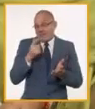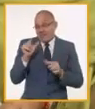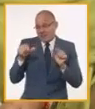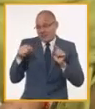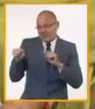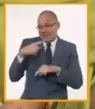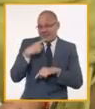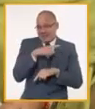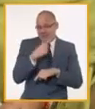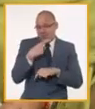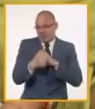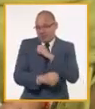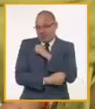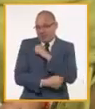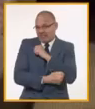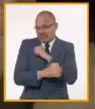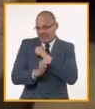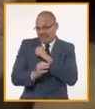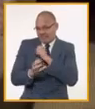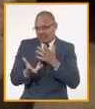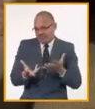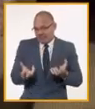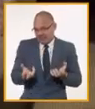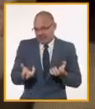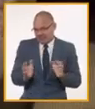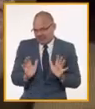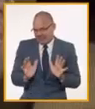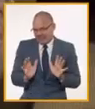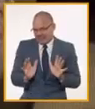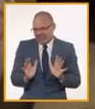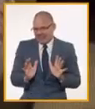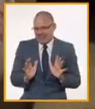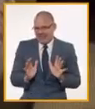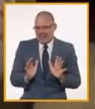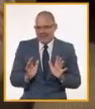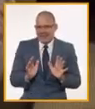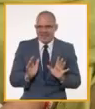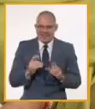pusieron ese nombre. No, porque yo primero me